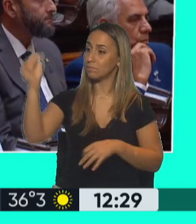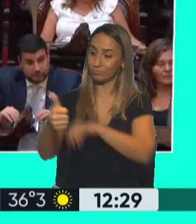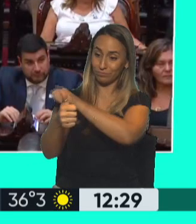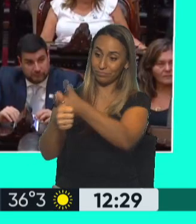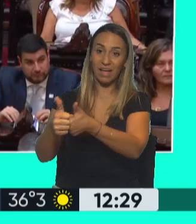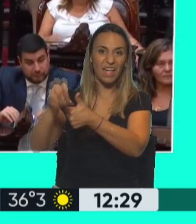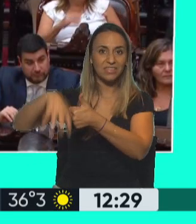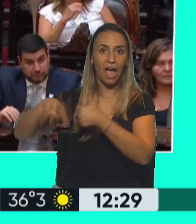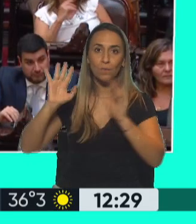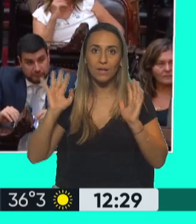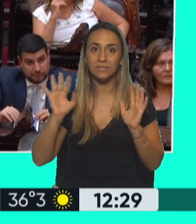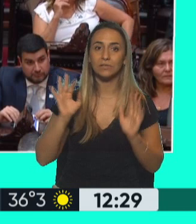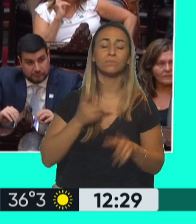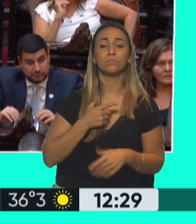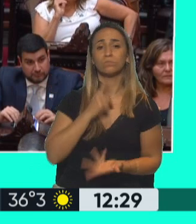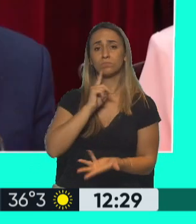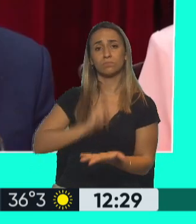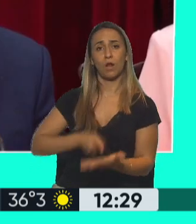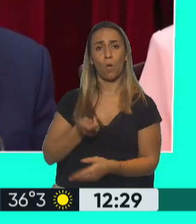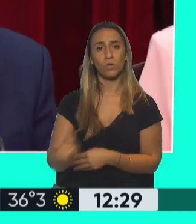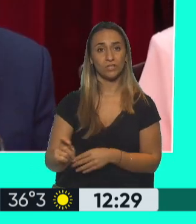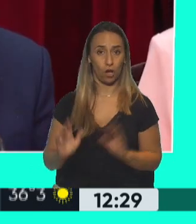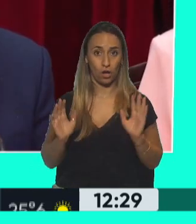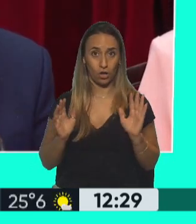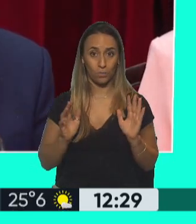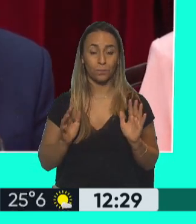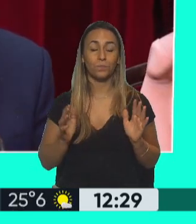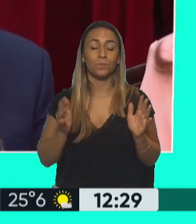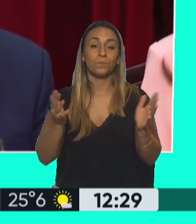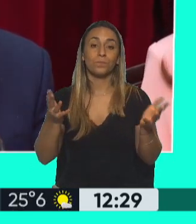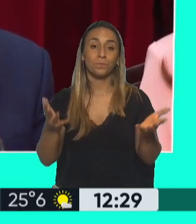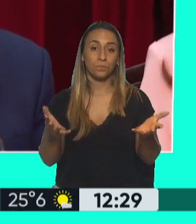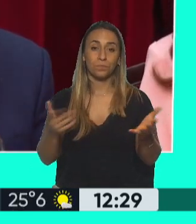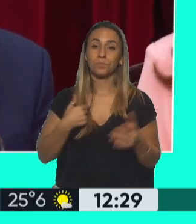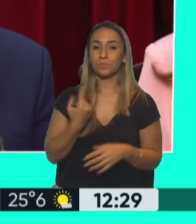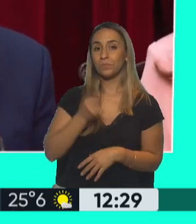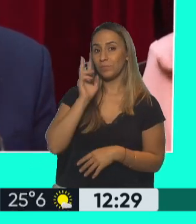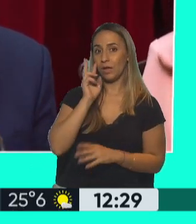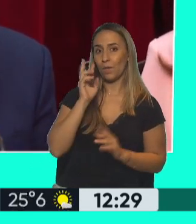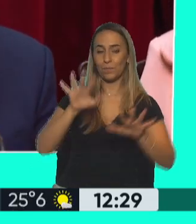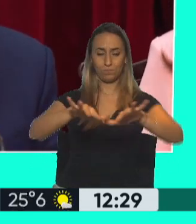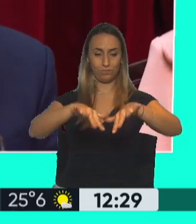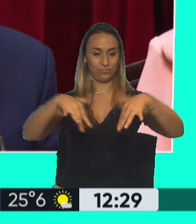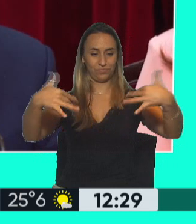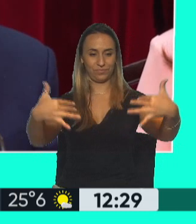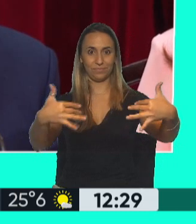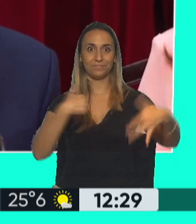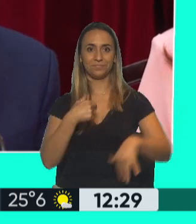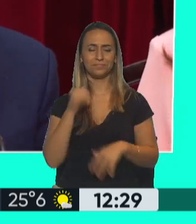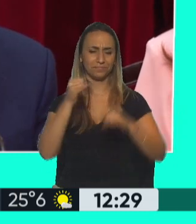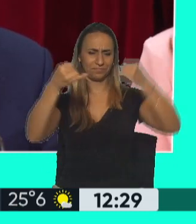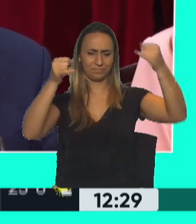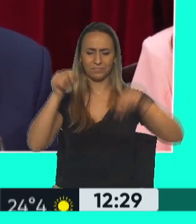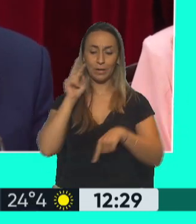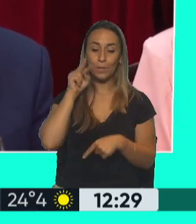Justicia, que uno los podía observar cómo o de qué manera estaban escuchando al